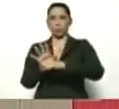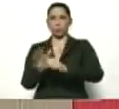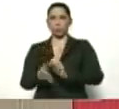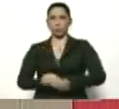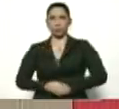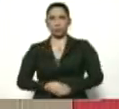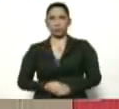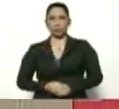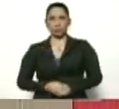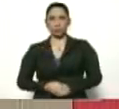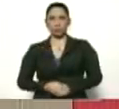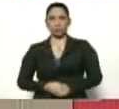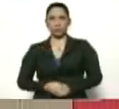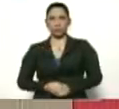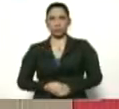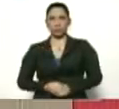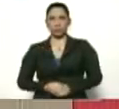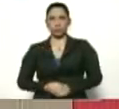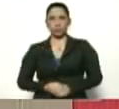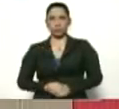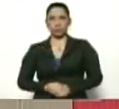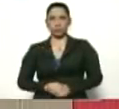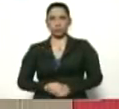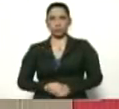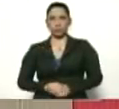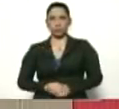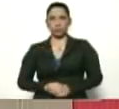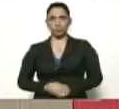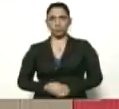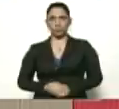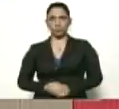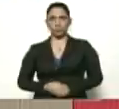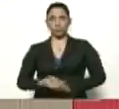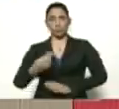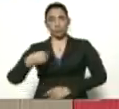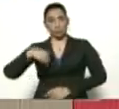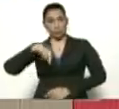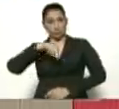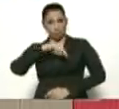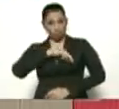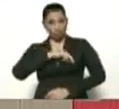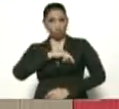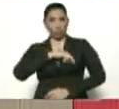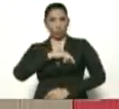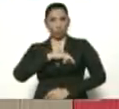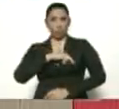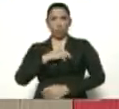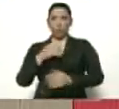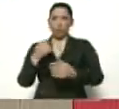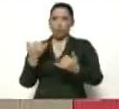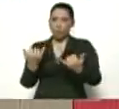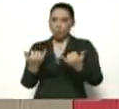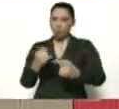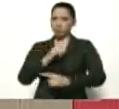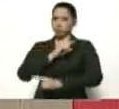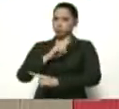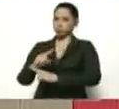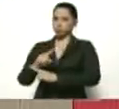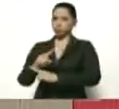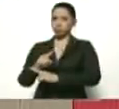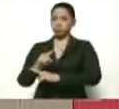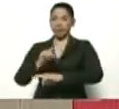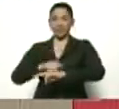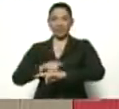la pandemia por kobe 19 y nosotros estamos obligados en